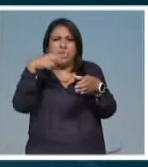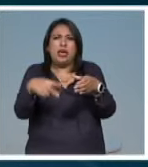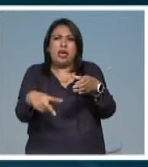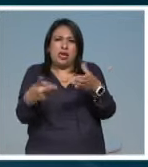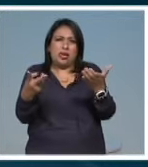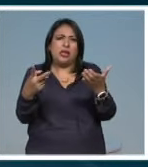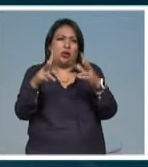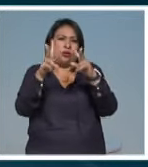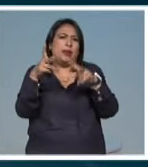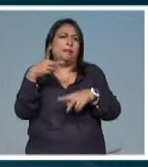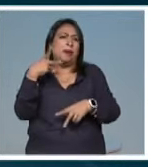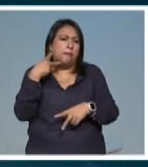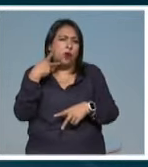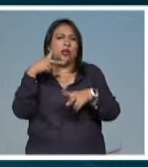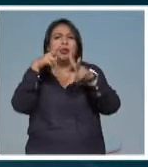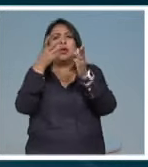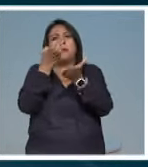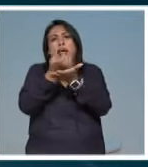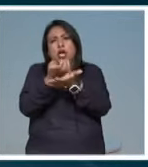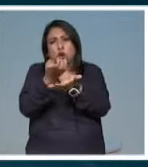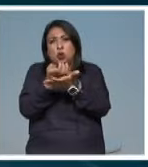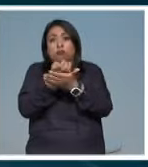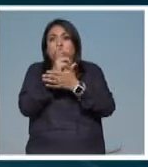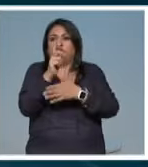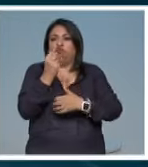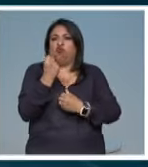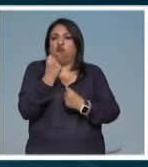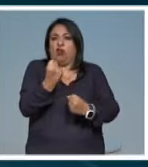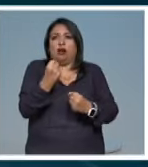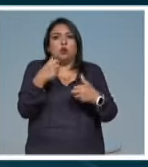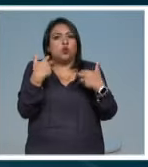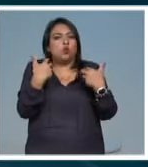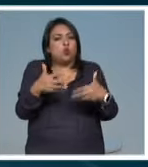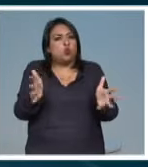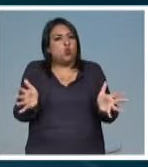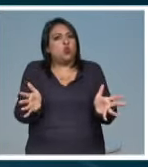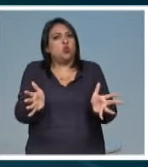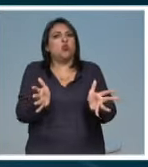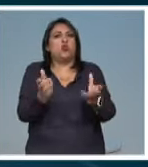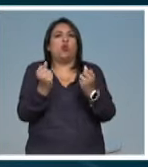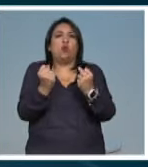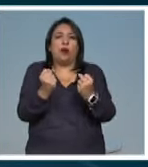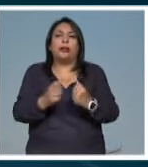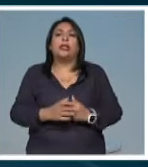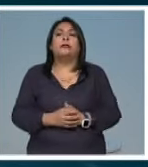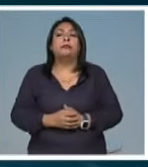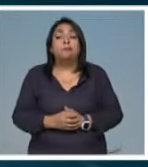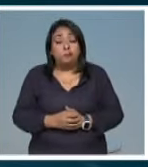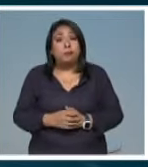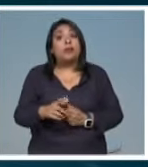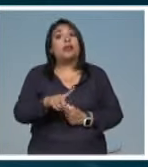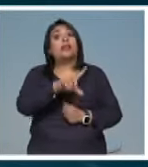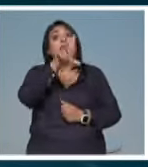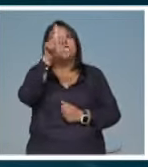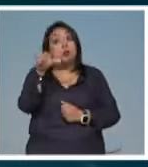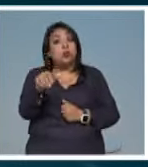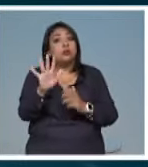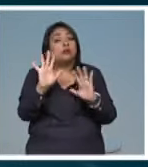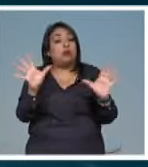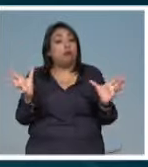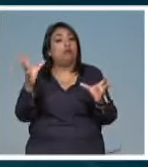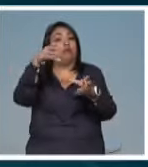términos políticos, económicos, con un gran poder, con una enorme pujanza. Y después forman parte